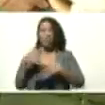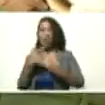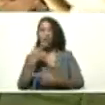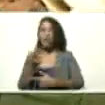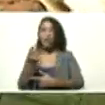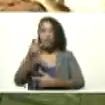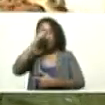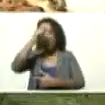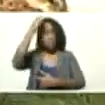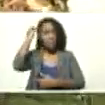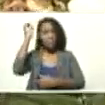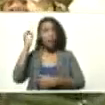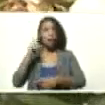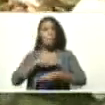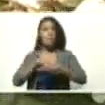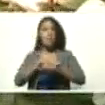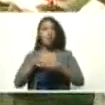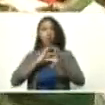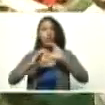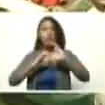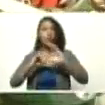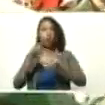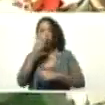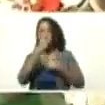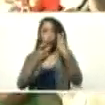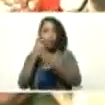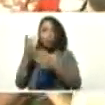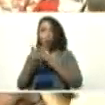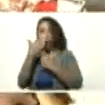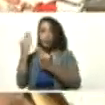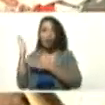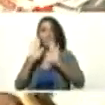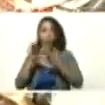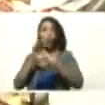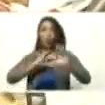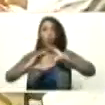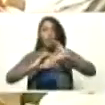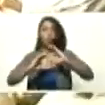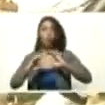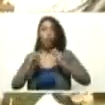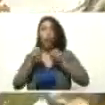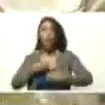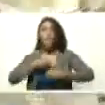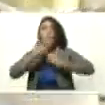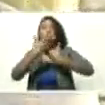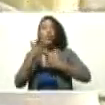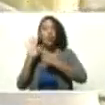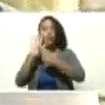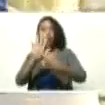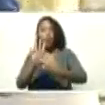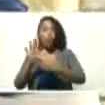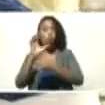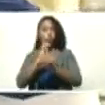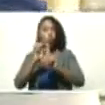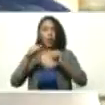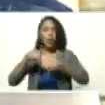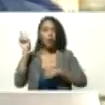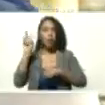Nazaret de este esfuerzo que hay que hacer por brindarle apoyo comunicacional a las expresiones culturales de Venezuela? Por favor.